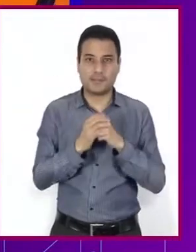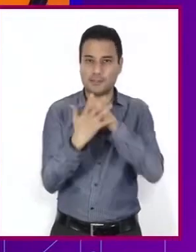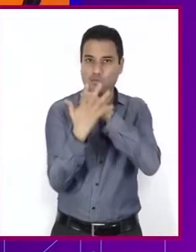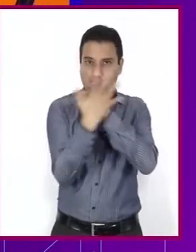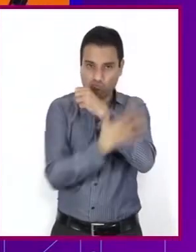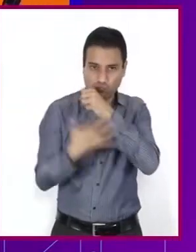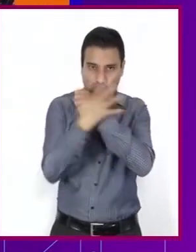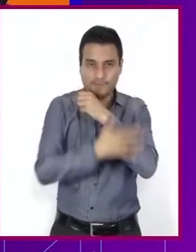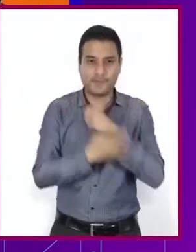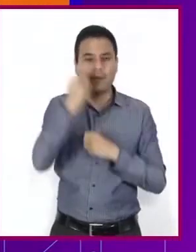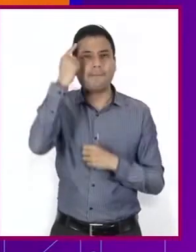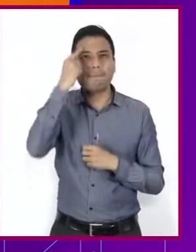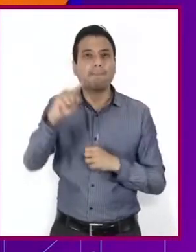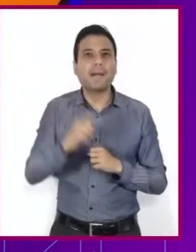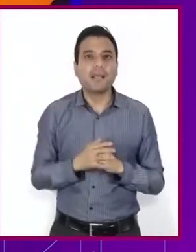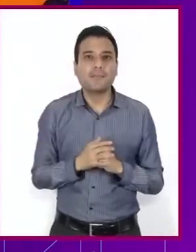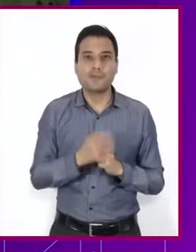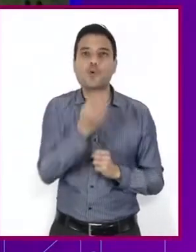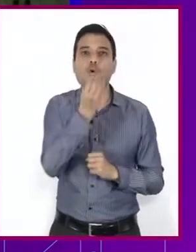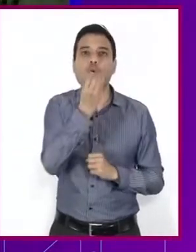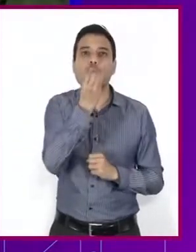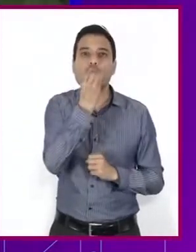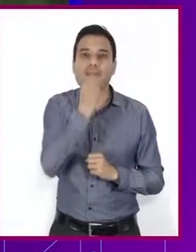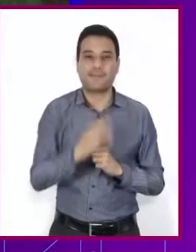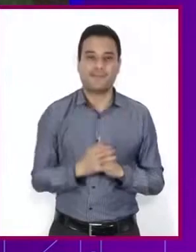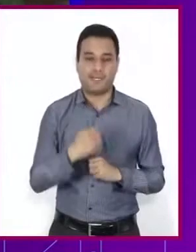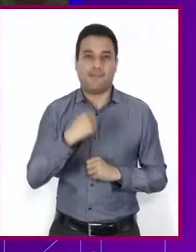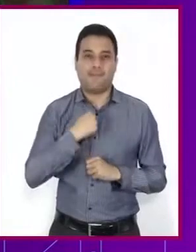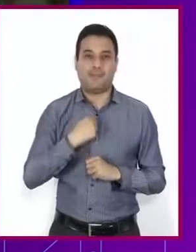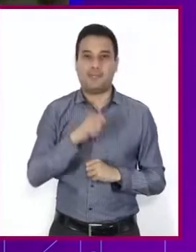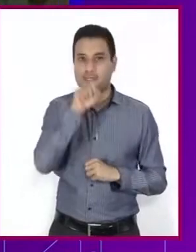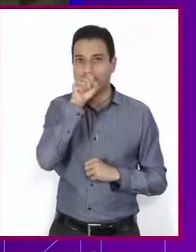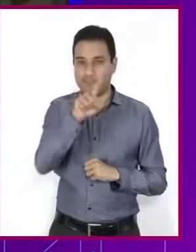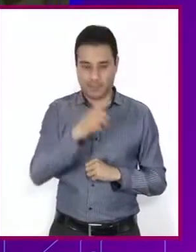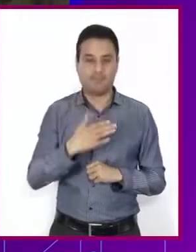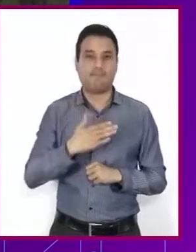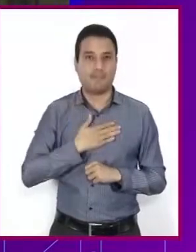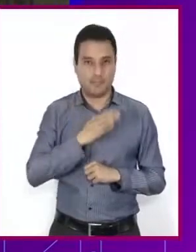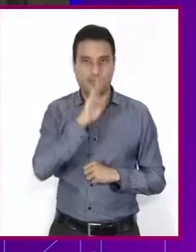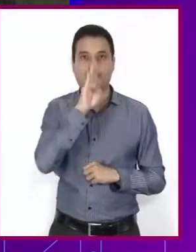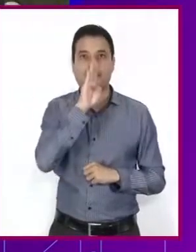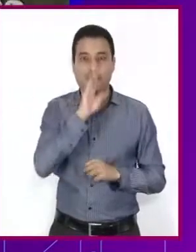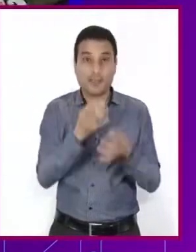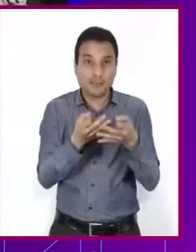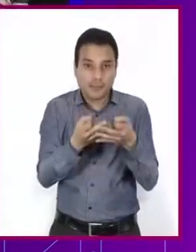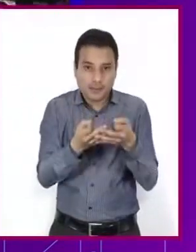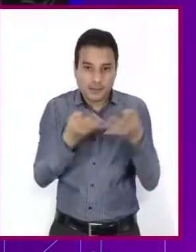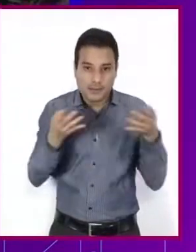dieran de comer y beber, así como a su madre Tlaltecutli, la tierra.